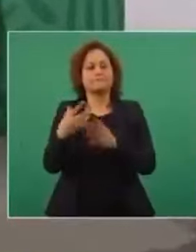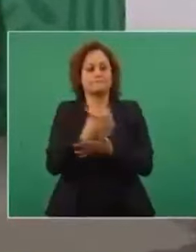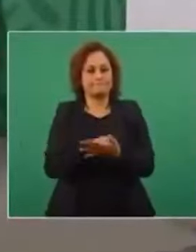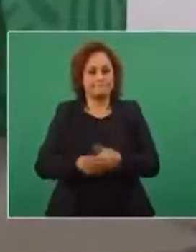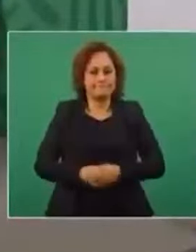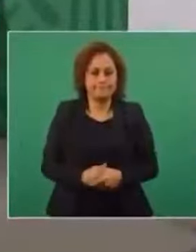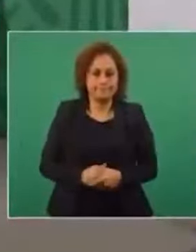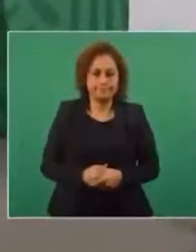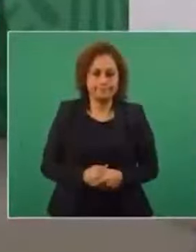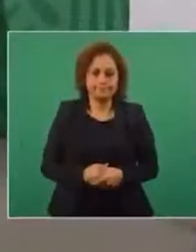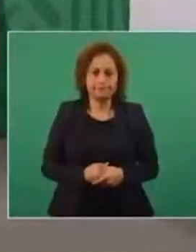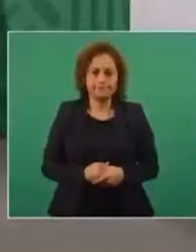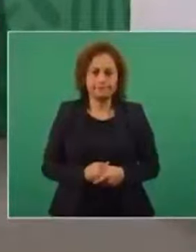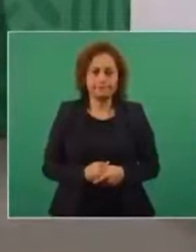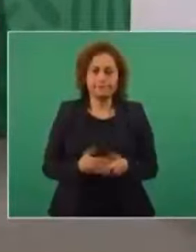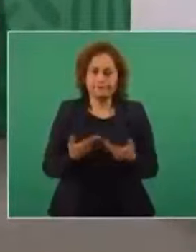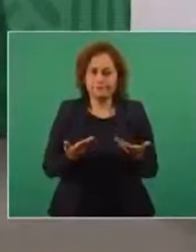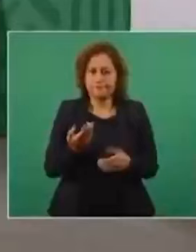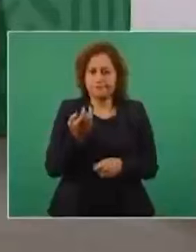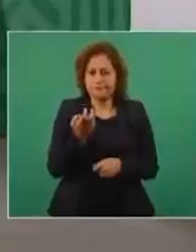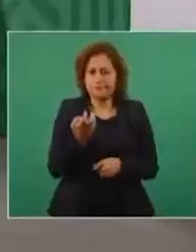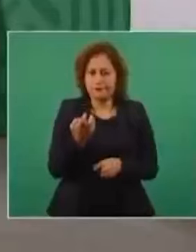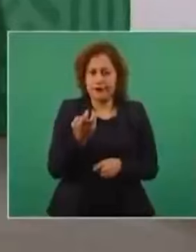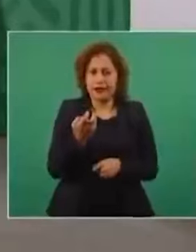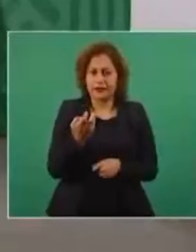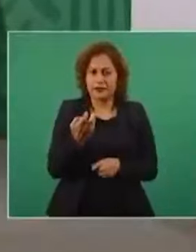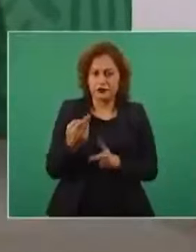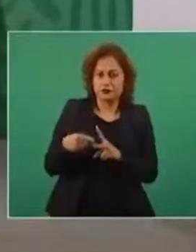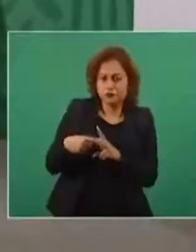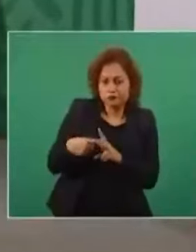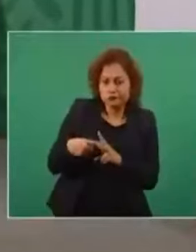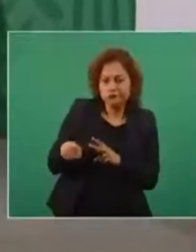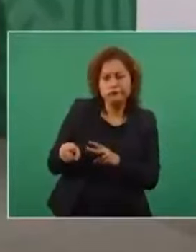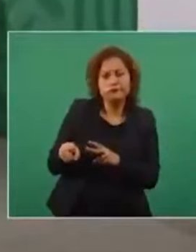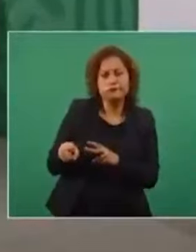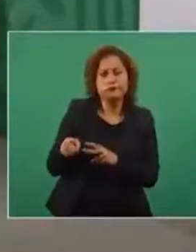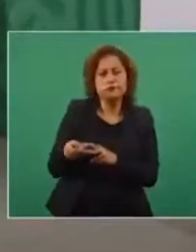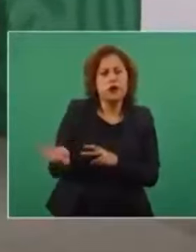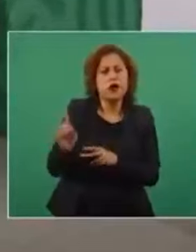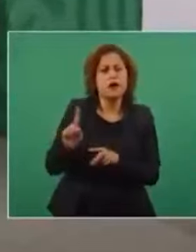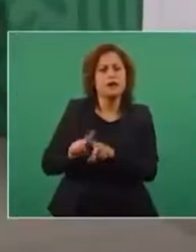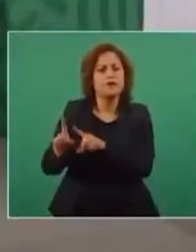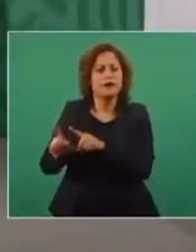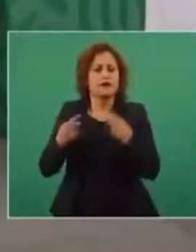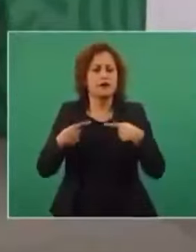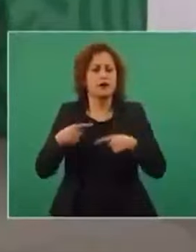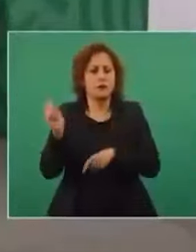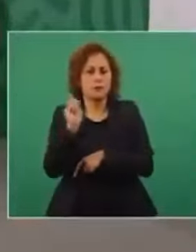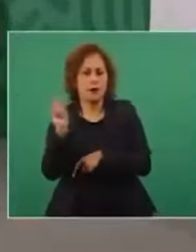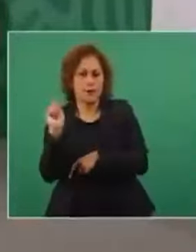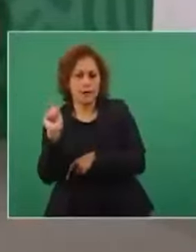Esto es lo que se está pronosticando por grupos financieros